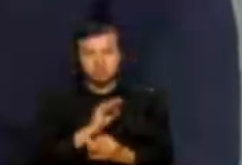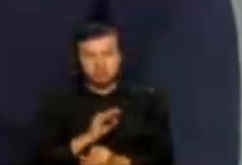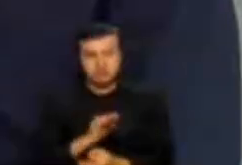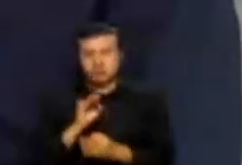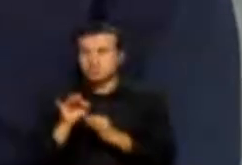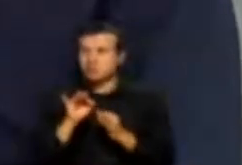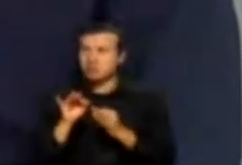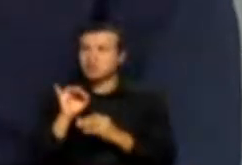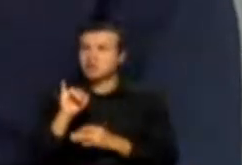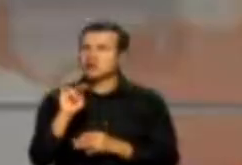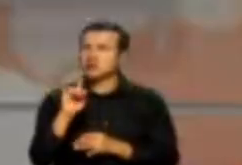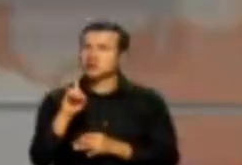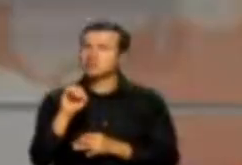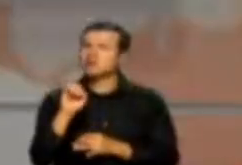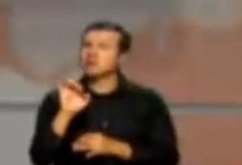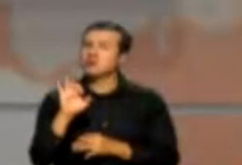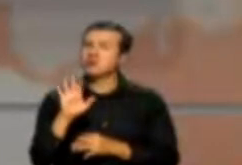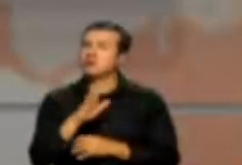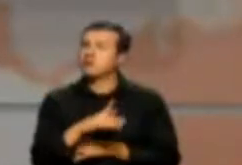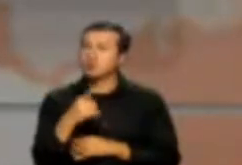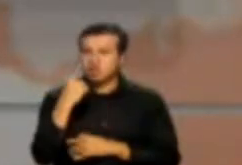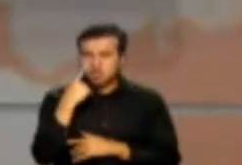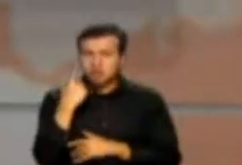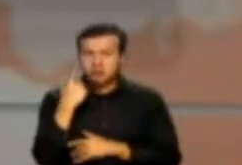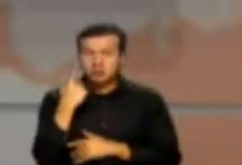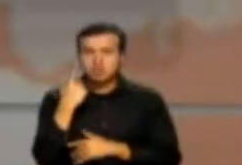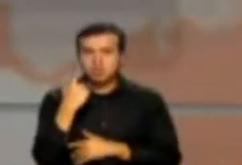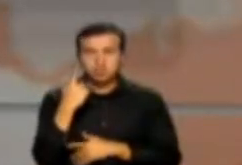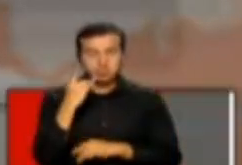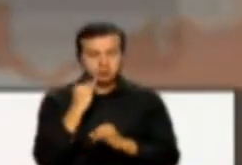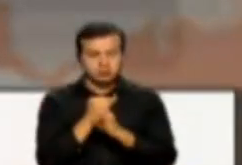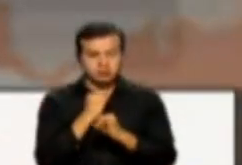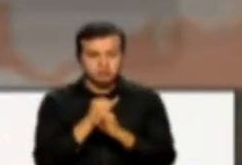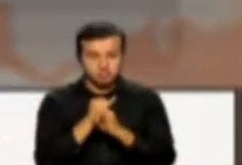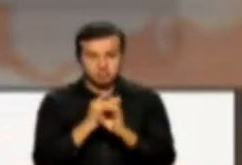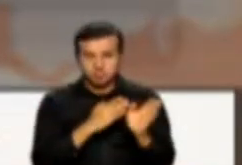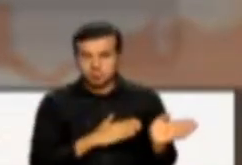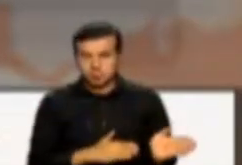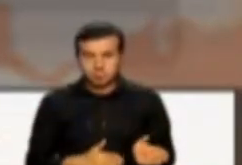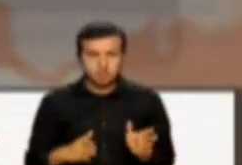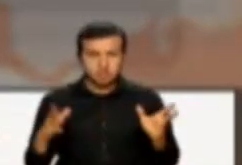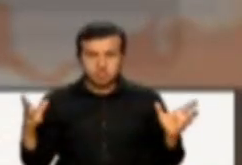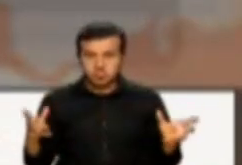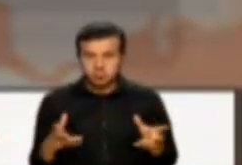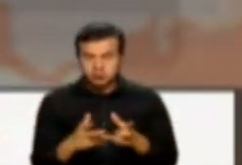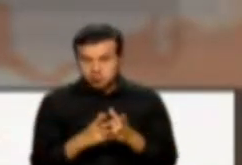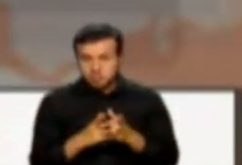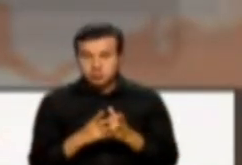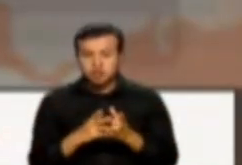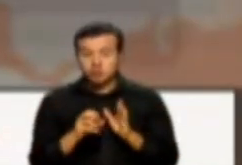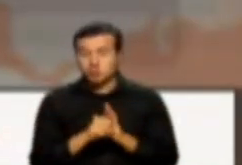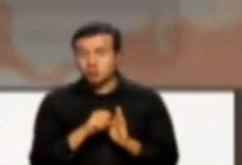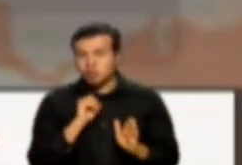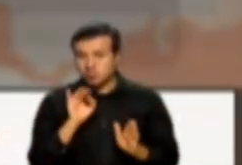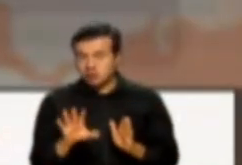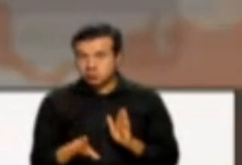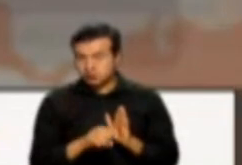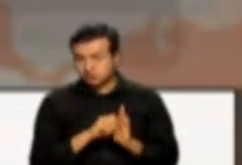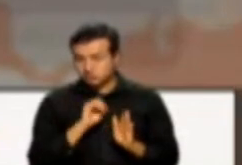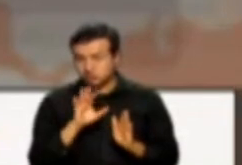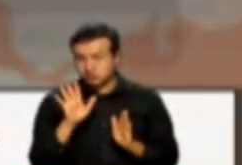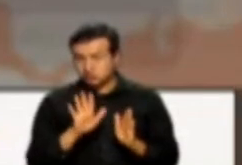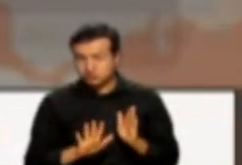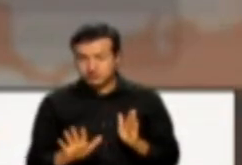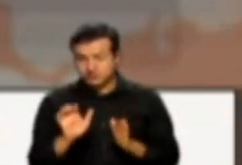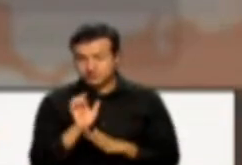haremos que ese lindo el indoor es nuestro órgano rector en políticas de transplantes de donación y trasplante de órganos en